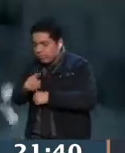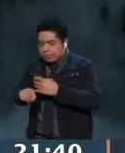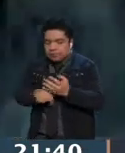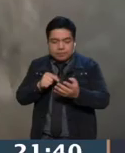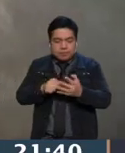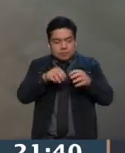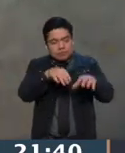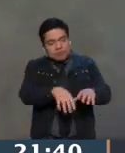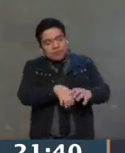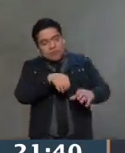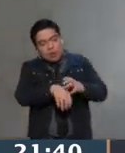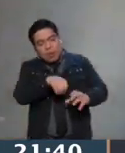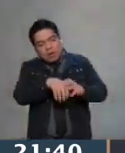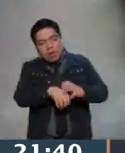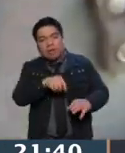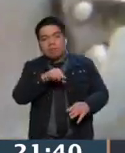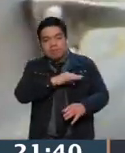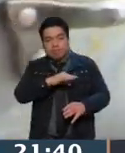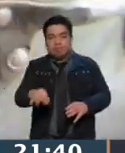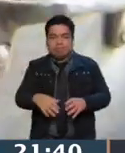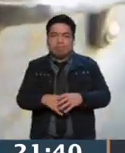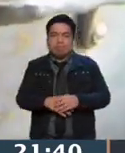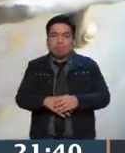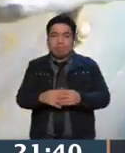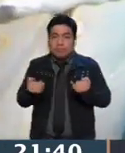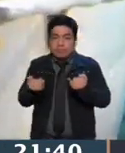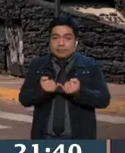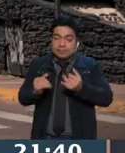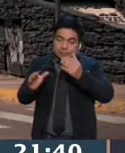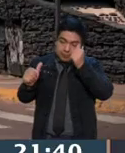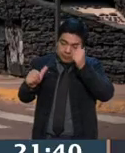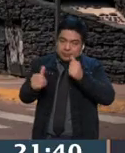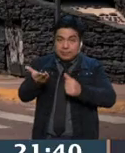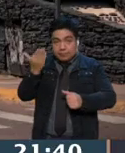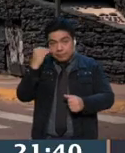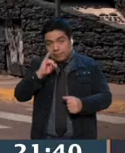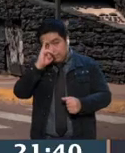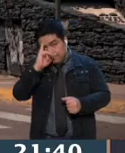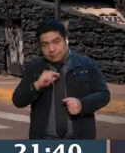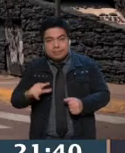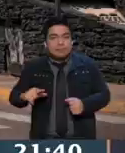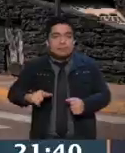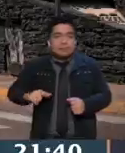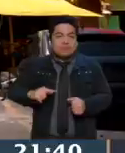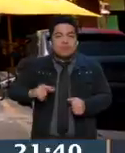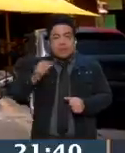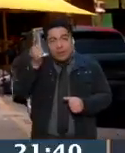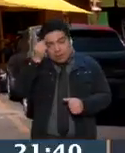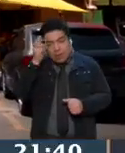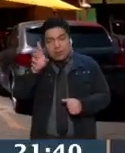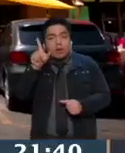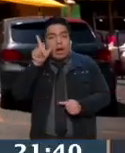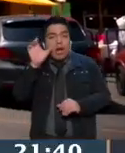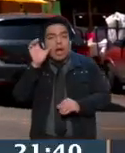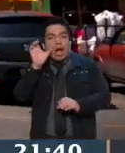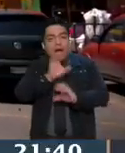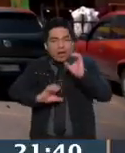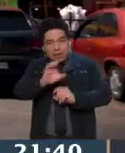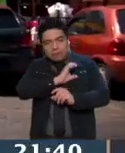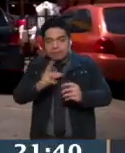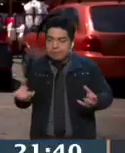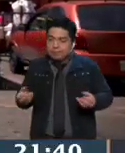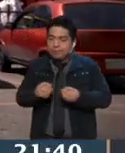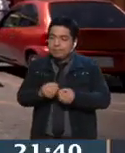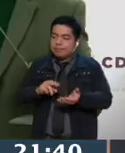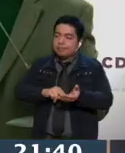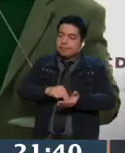plantas de bombeo. Finalmente destacó el acuerdo que la entonces jefa de gobierno de la Ciudad de México, Claudia Sheinbaum, firmó en conjunto con